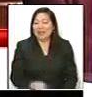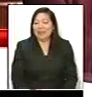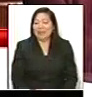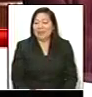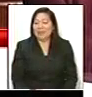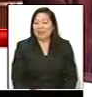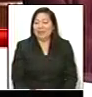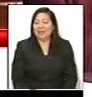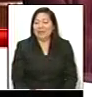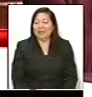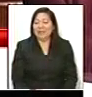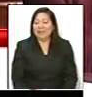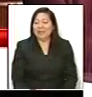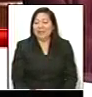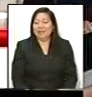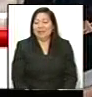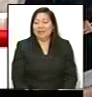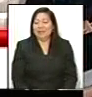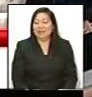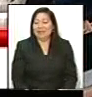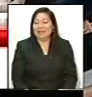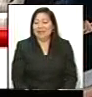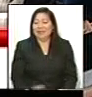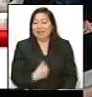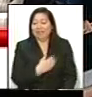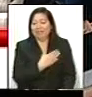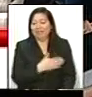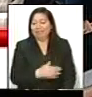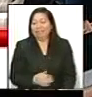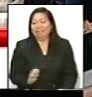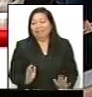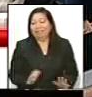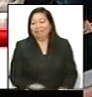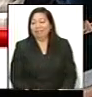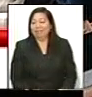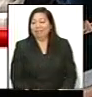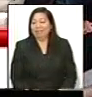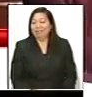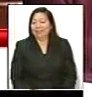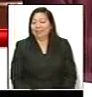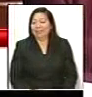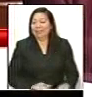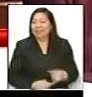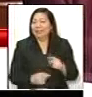en fin, entiendo pues que hay preferencias. Bueno, en todo caso, presidenta,